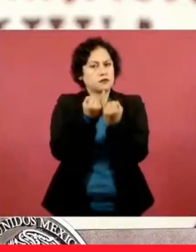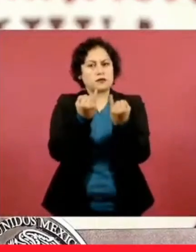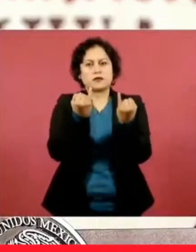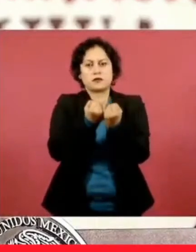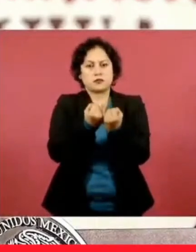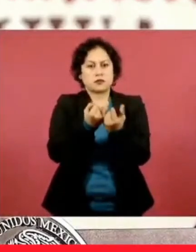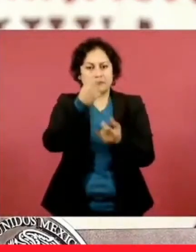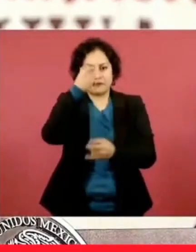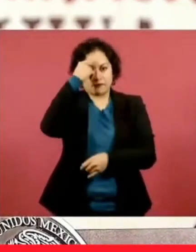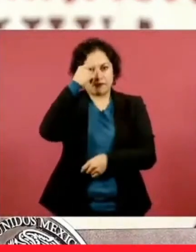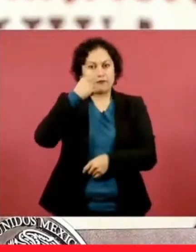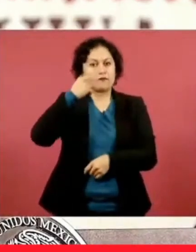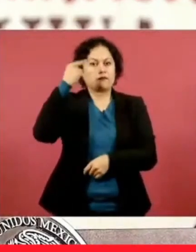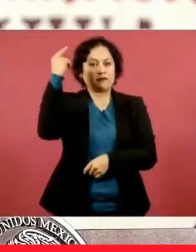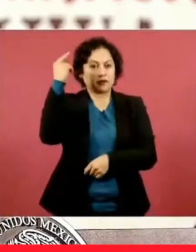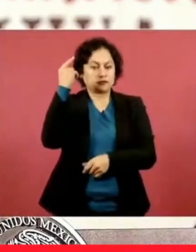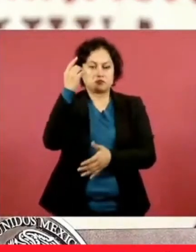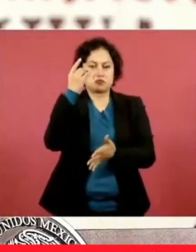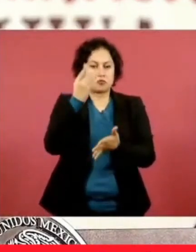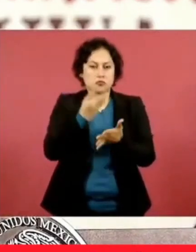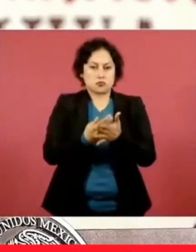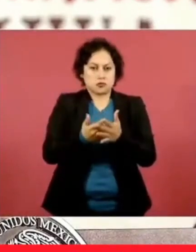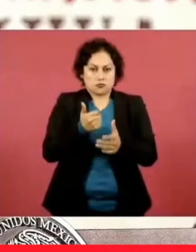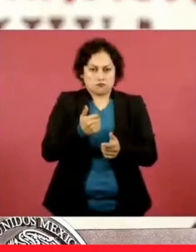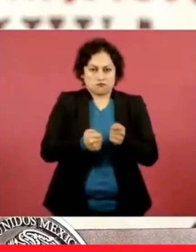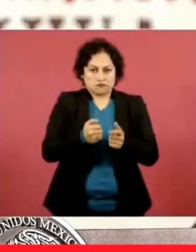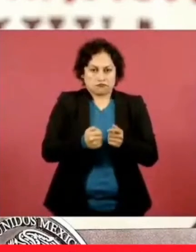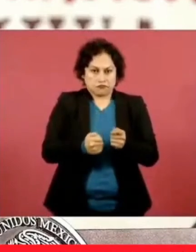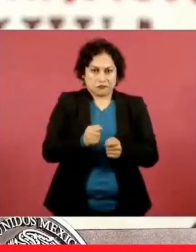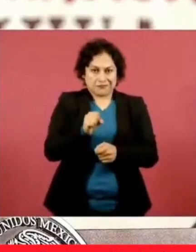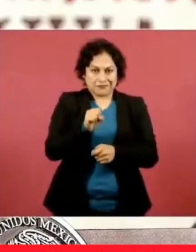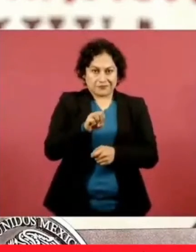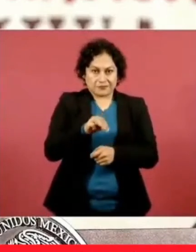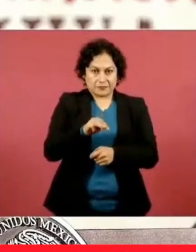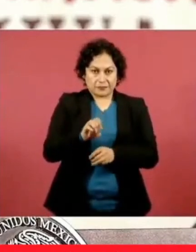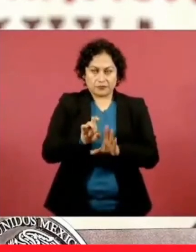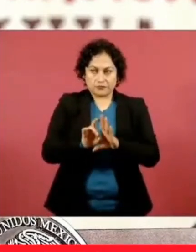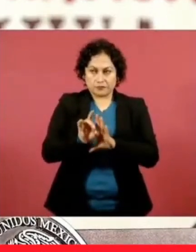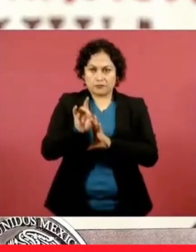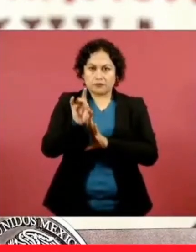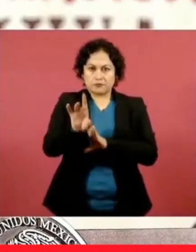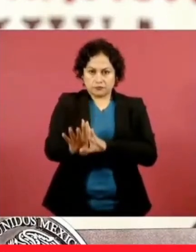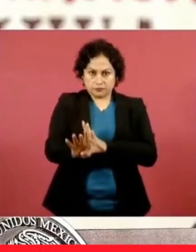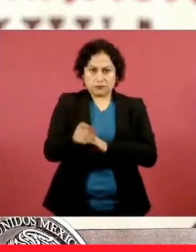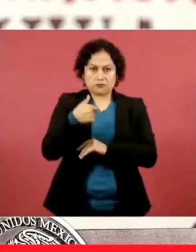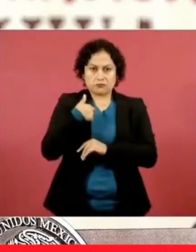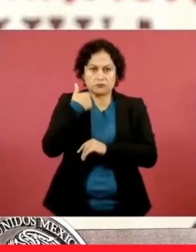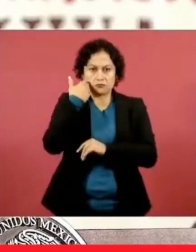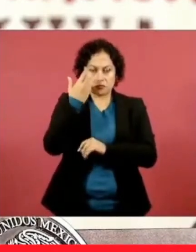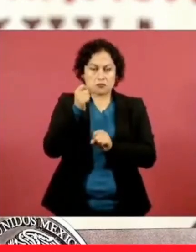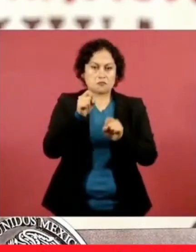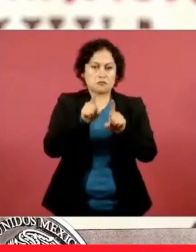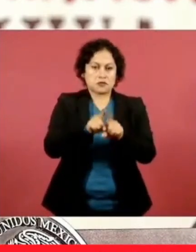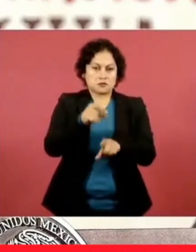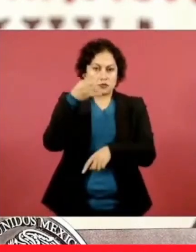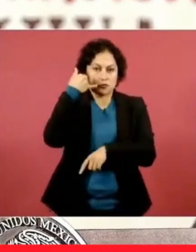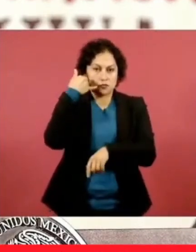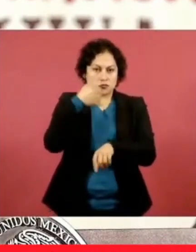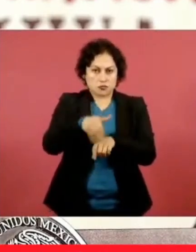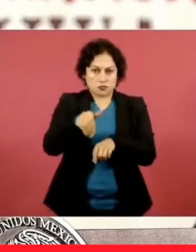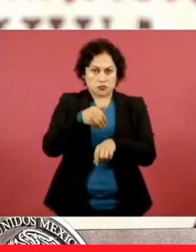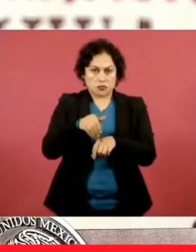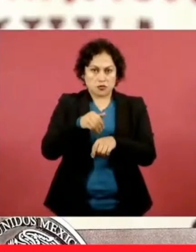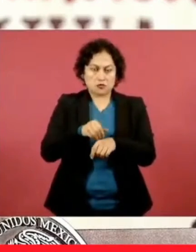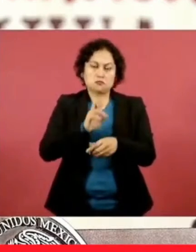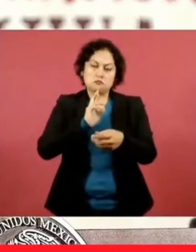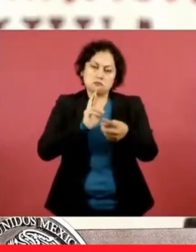muy sencilla. Solamente es mandar un mensaje SMS y llenar algunos datos en la aplicación y en un plazo de 24